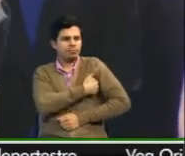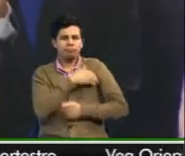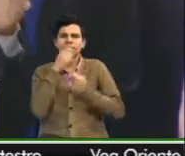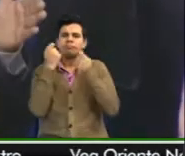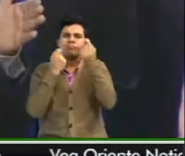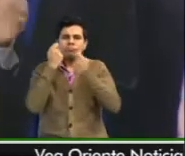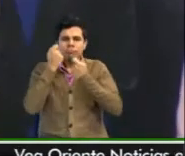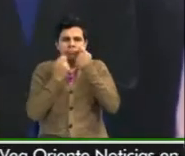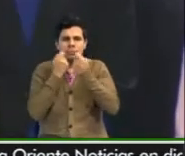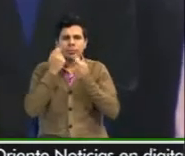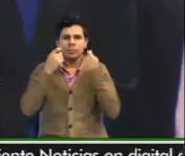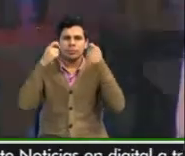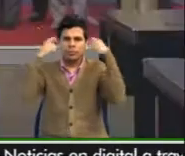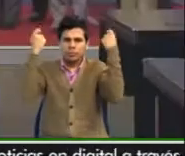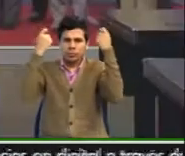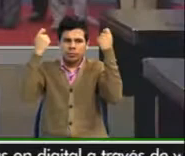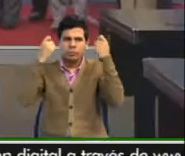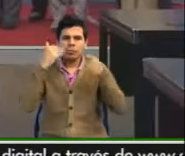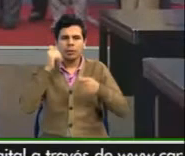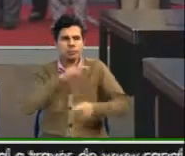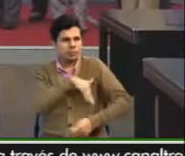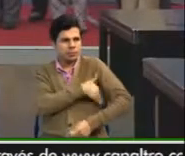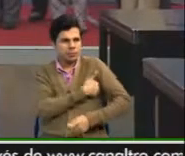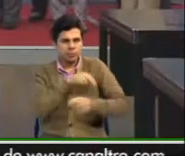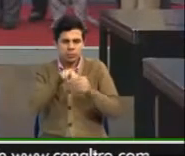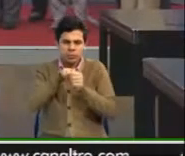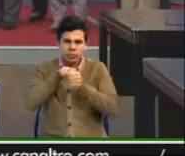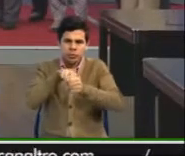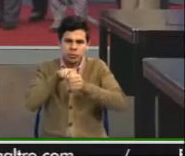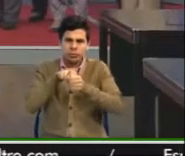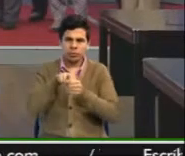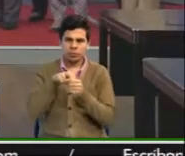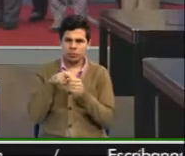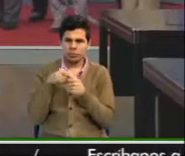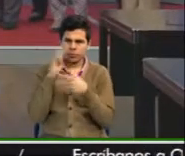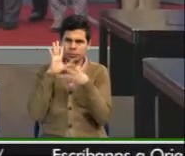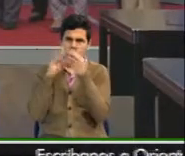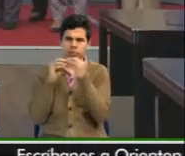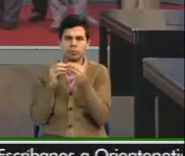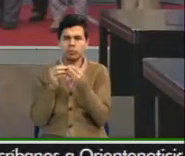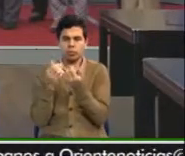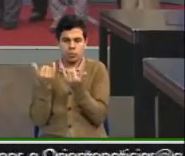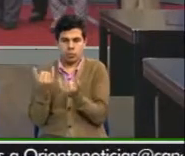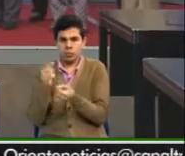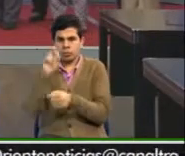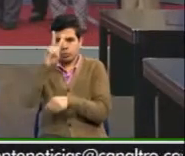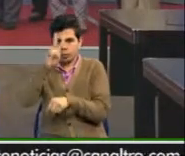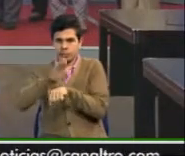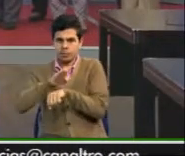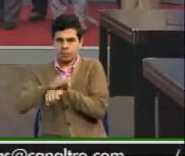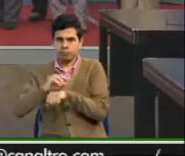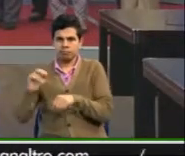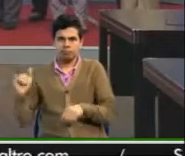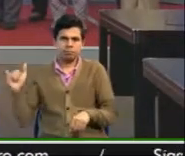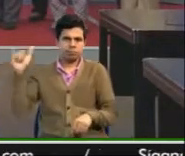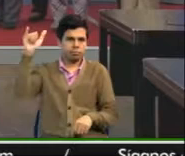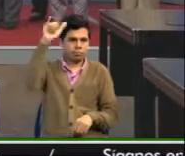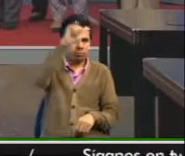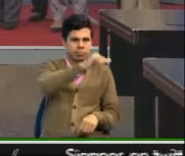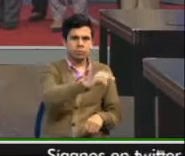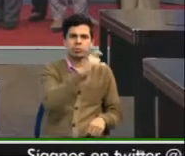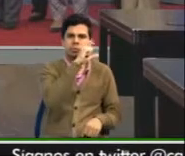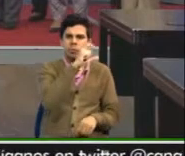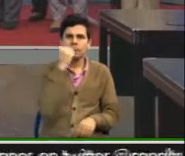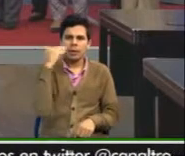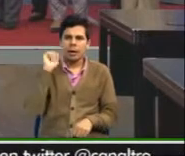ministra de transporte a las 2 de la tarde se talan a cúcuta también va a ir la ministra de